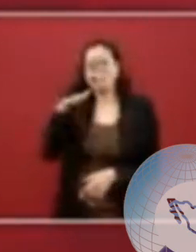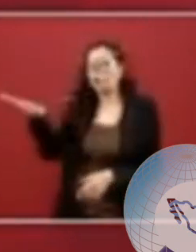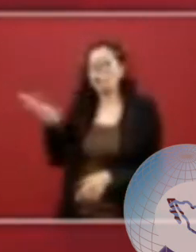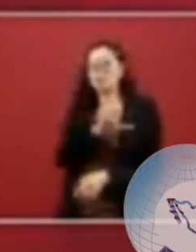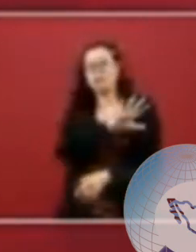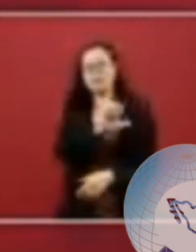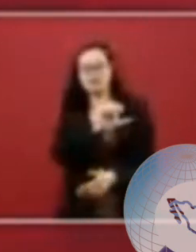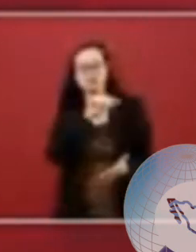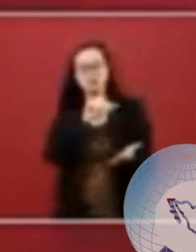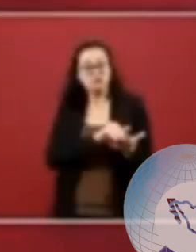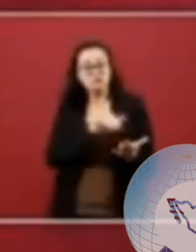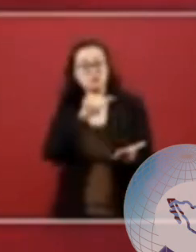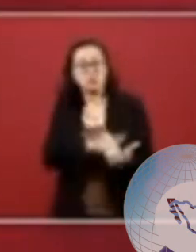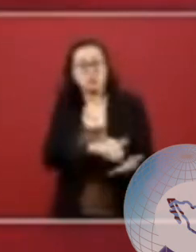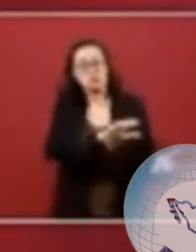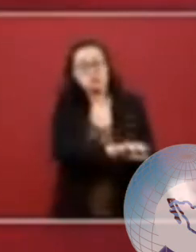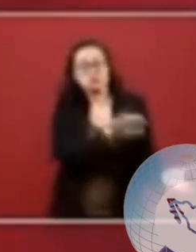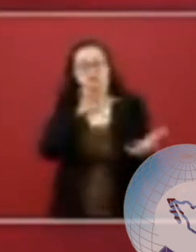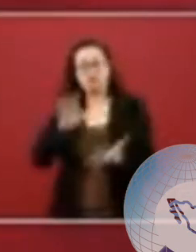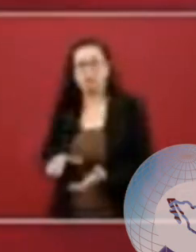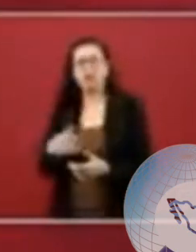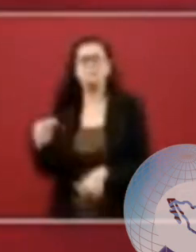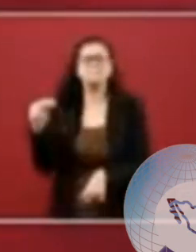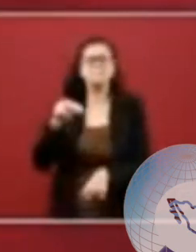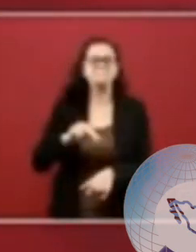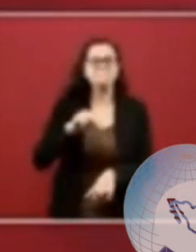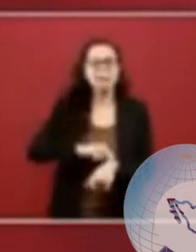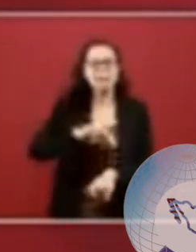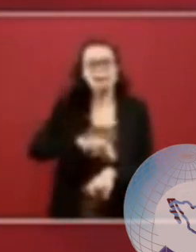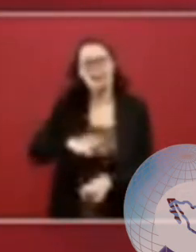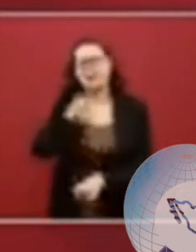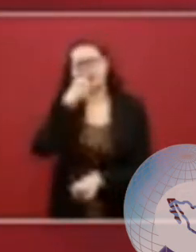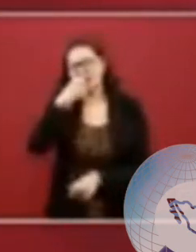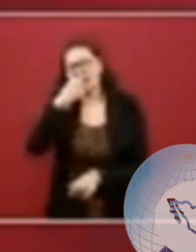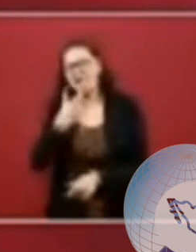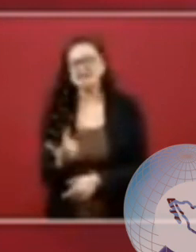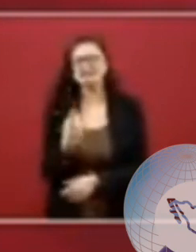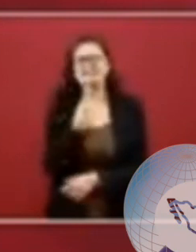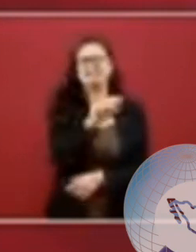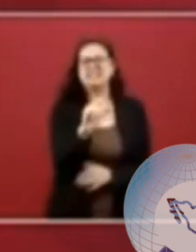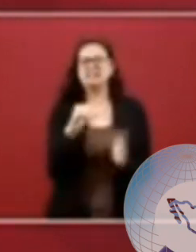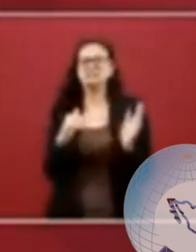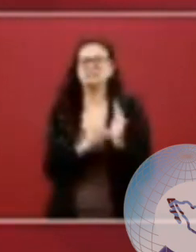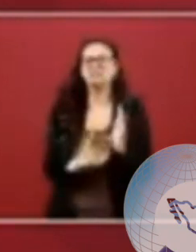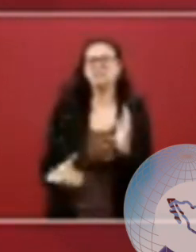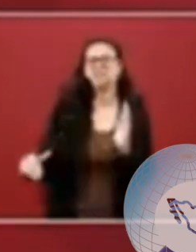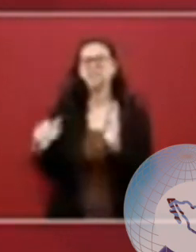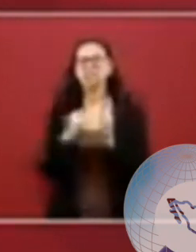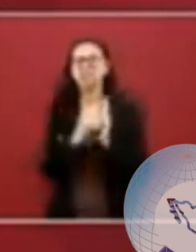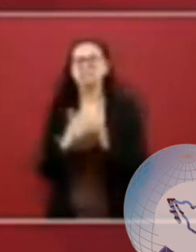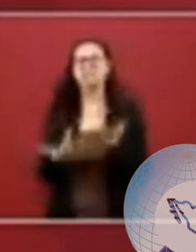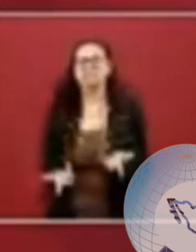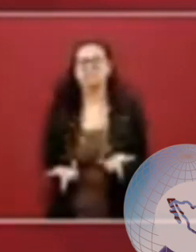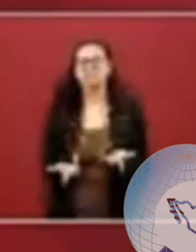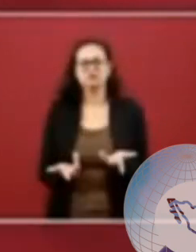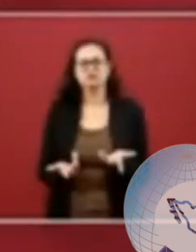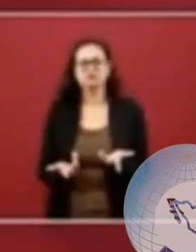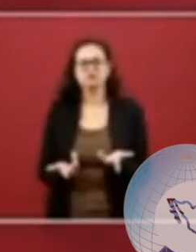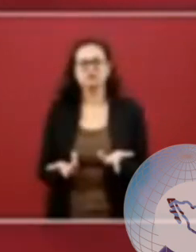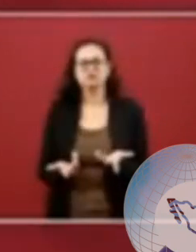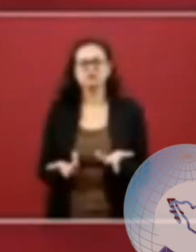más decía, en medicinas y en equipos para curación, 100,000 millones.